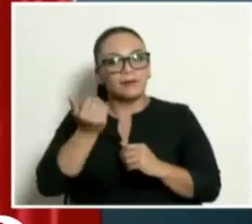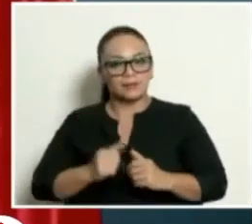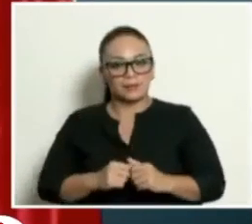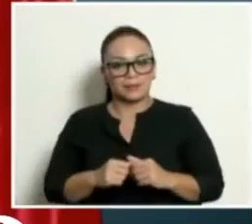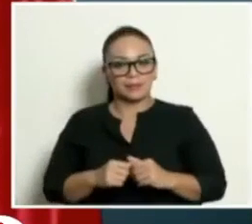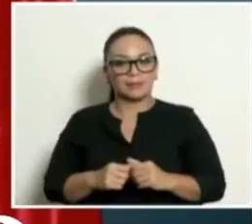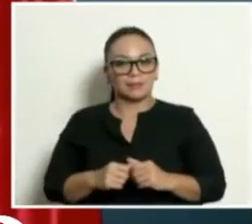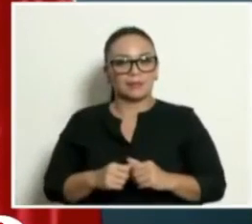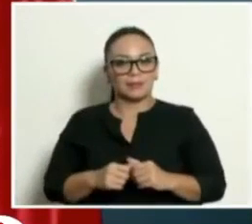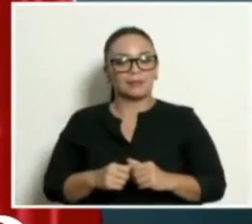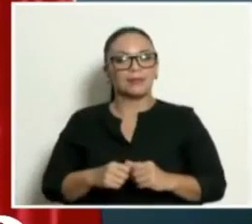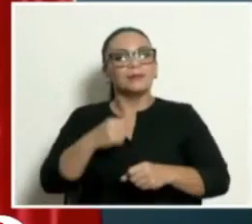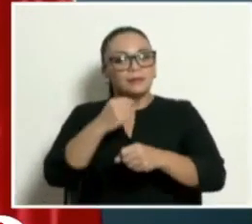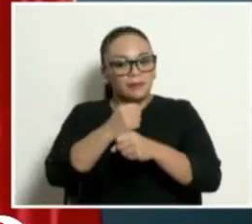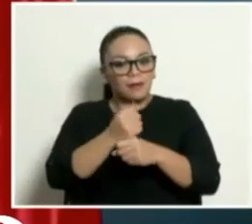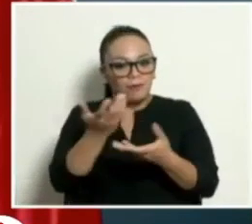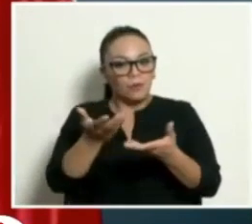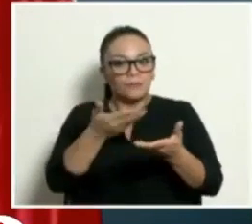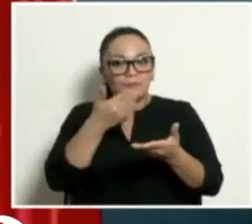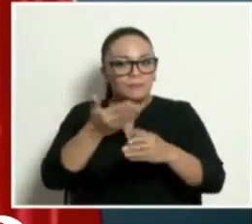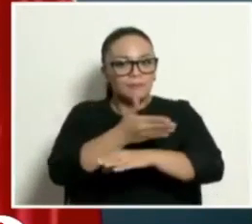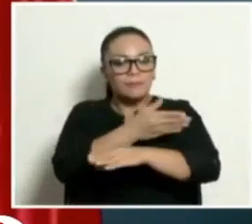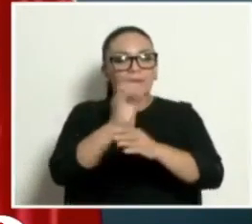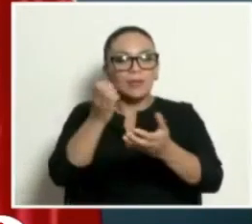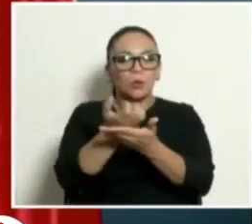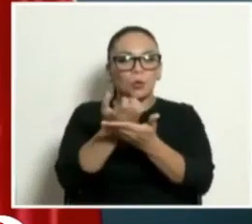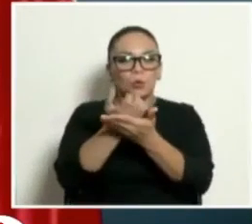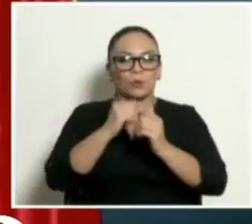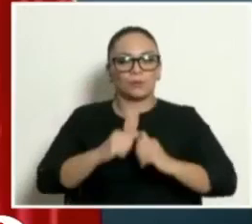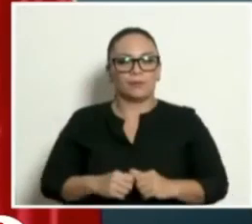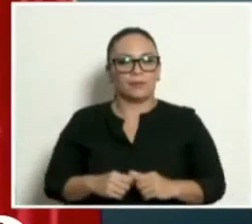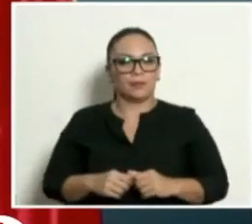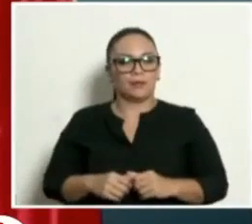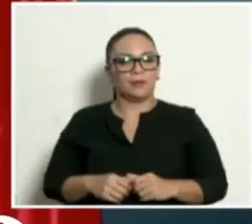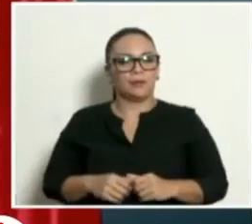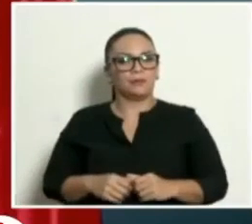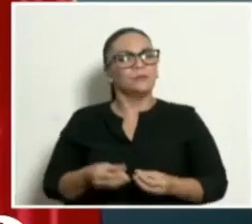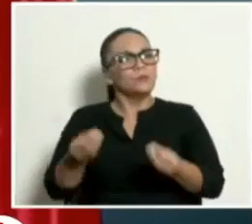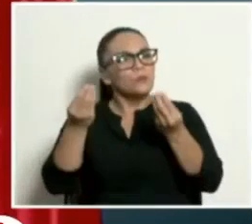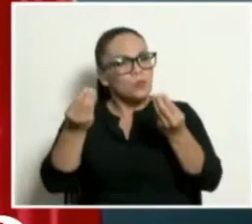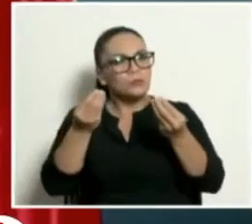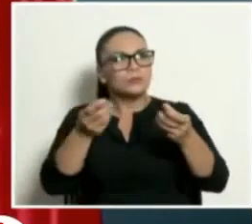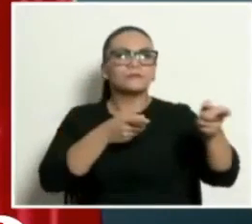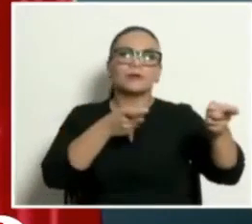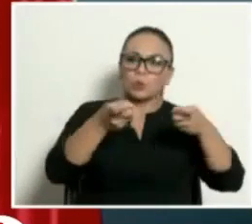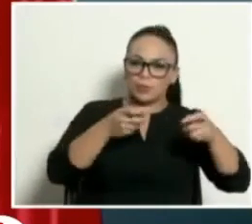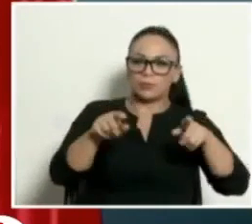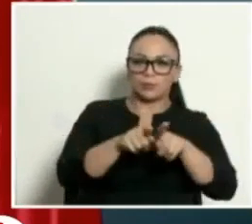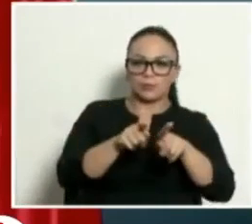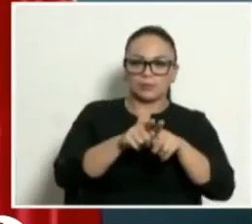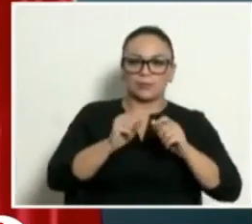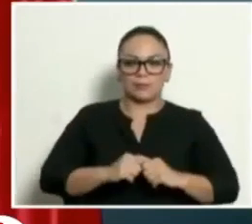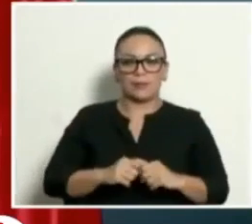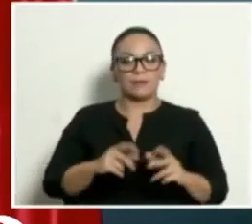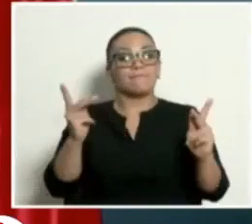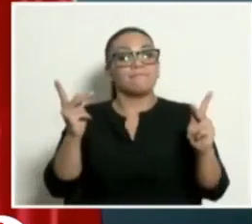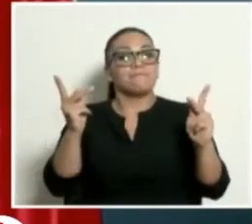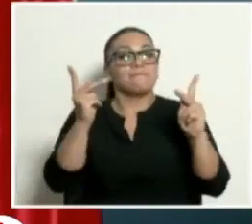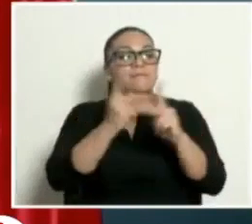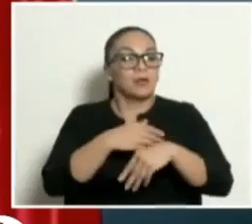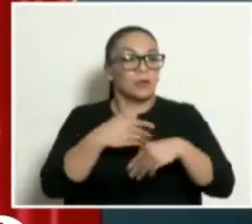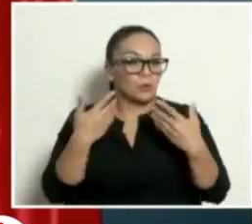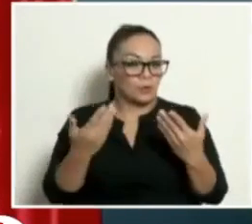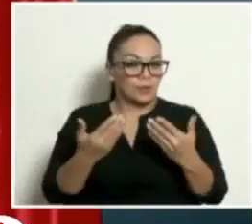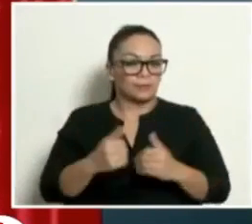el desempeño de la economía. También hubo muchísimas regulaciones. Y lo peor es